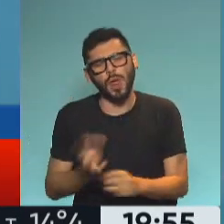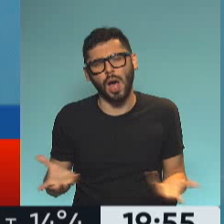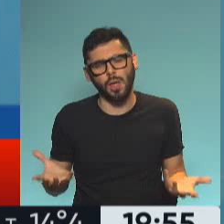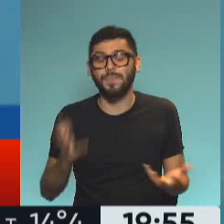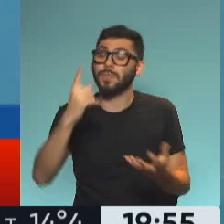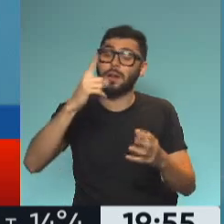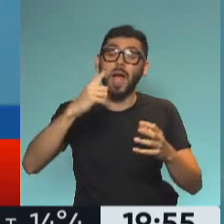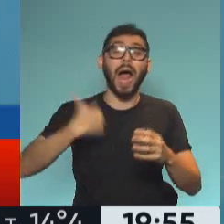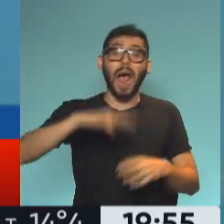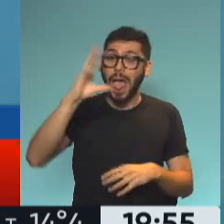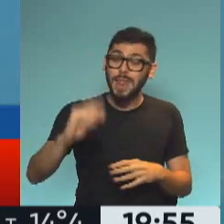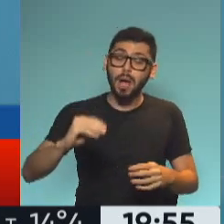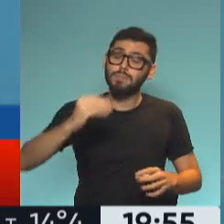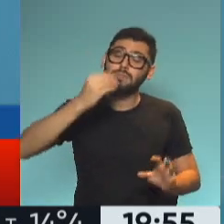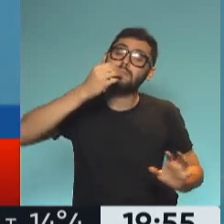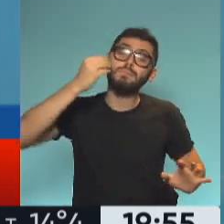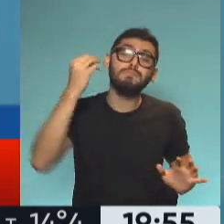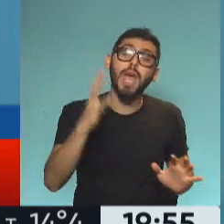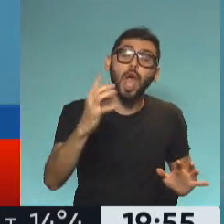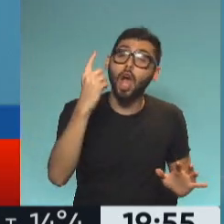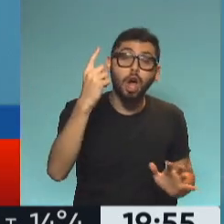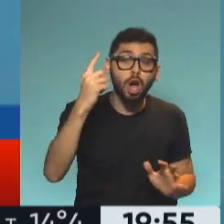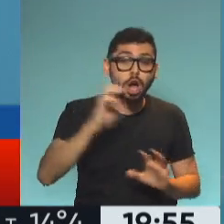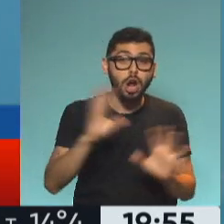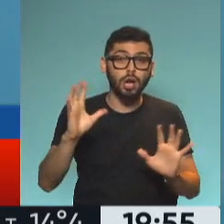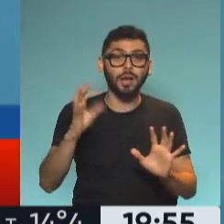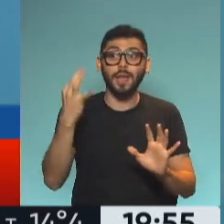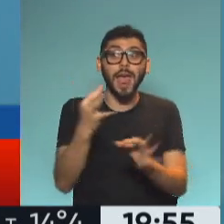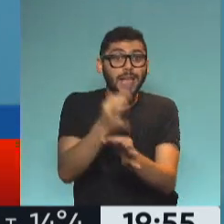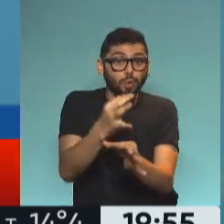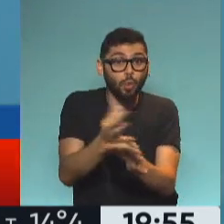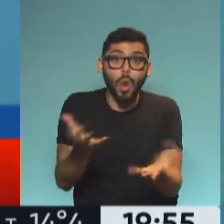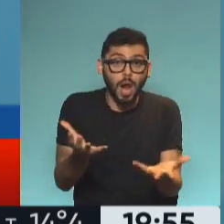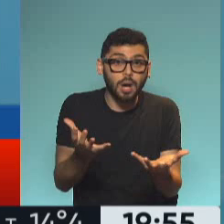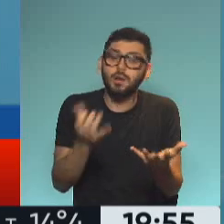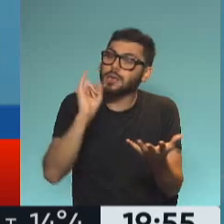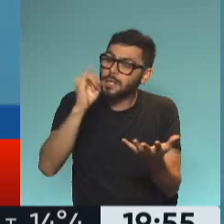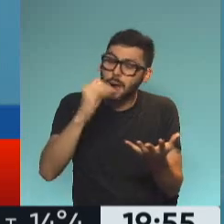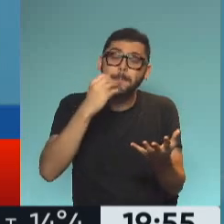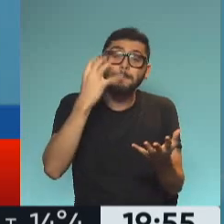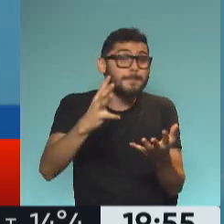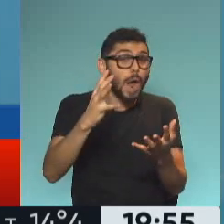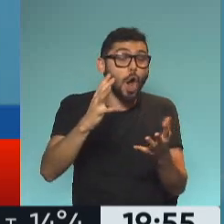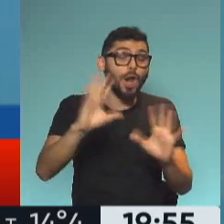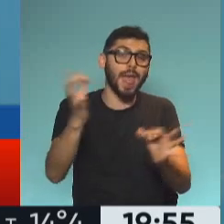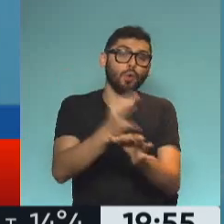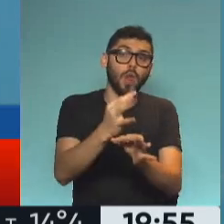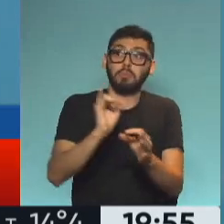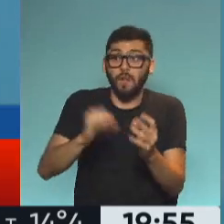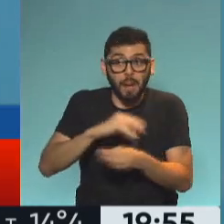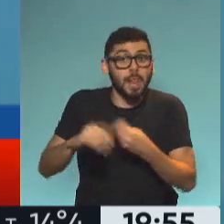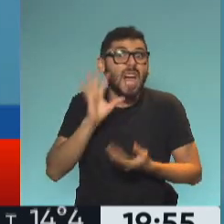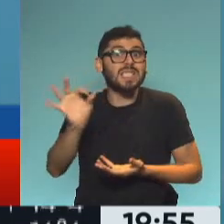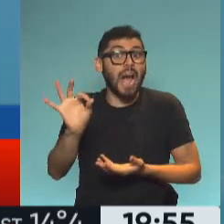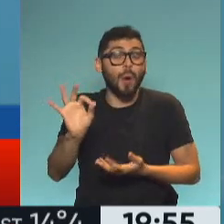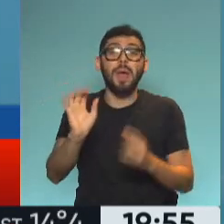lo mejor que tiene la Argentina, lo único universal, lo único que tiene legitimidad es la escuela. El mejor lugar que tenemos es la escuela y así lo reconocen las familias.